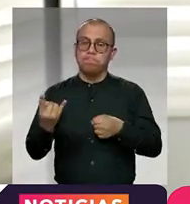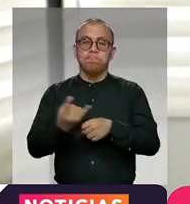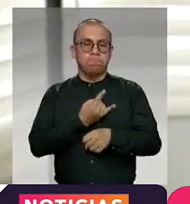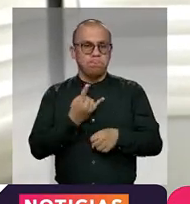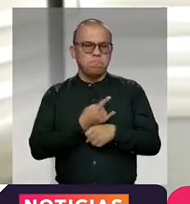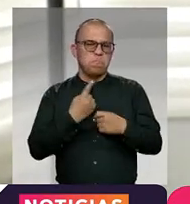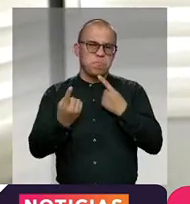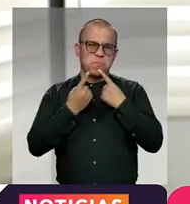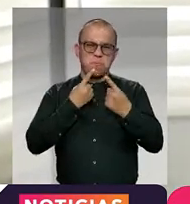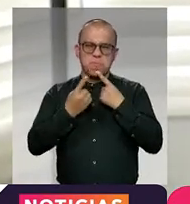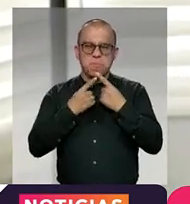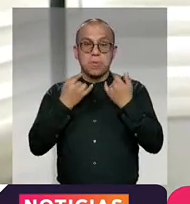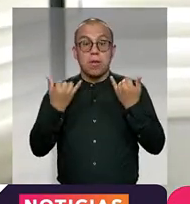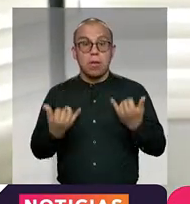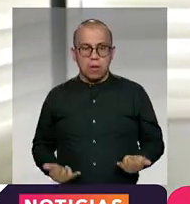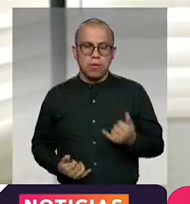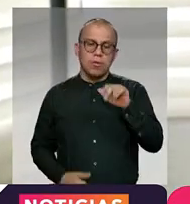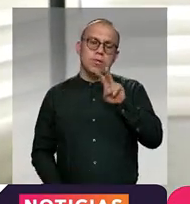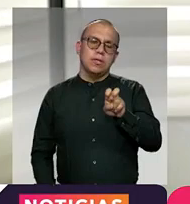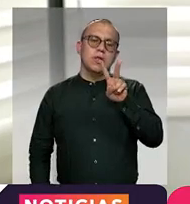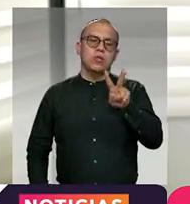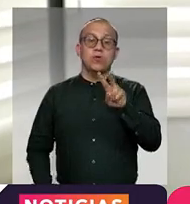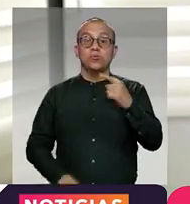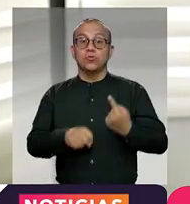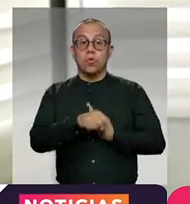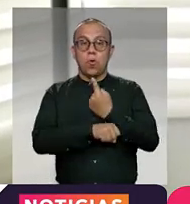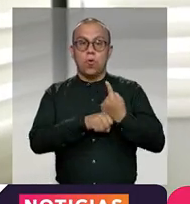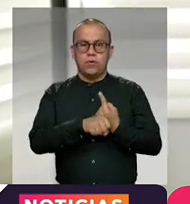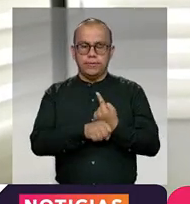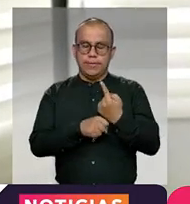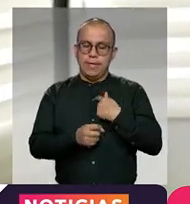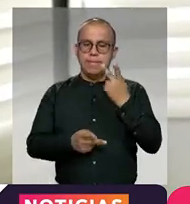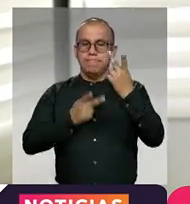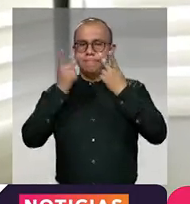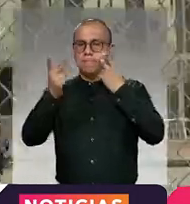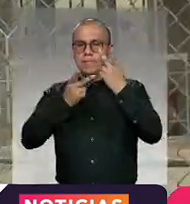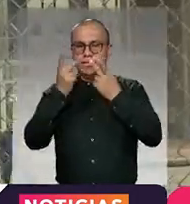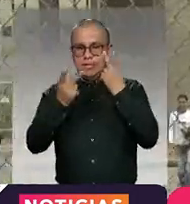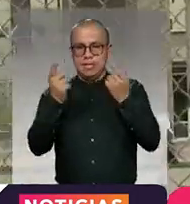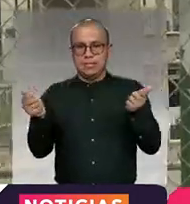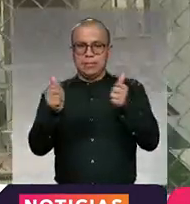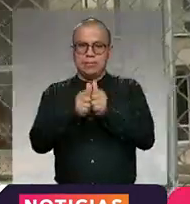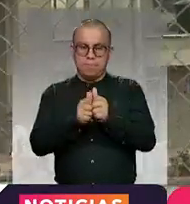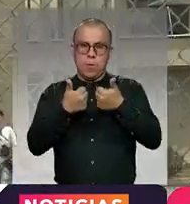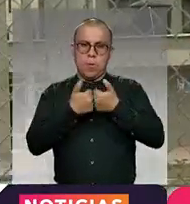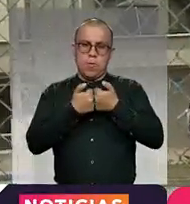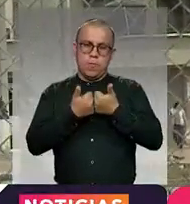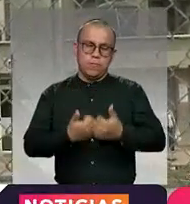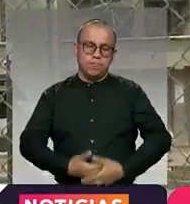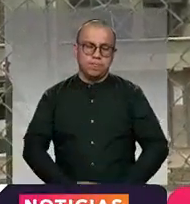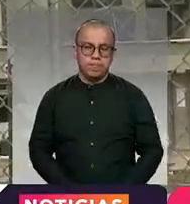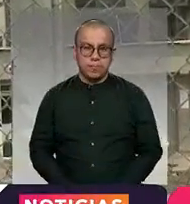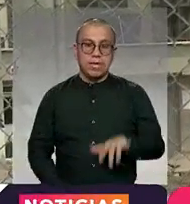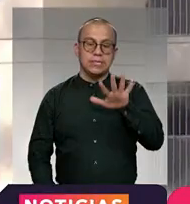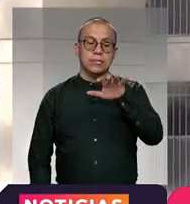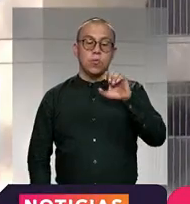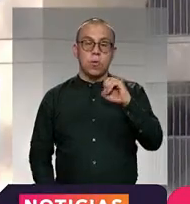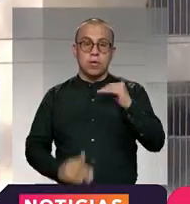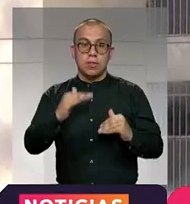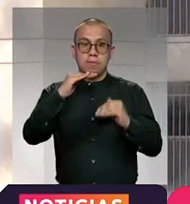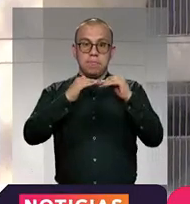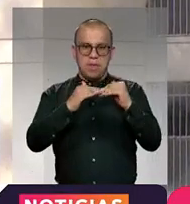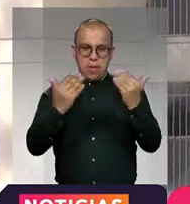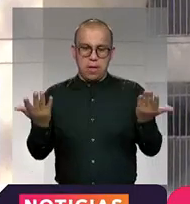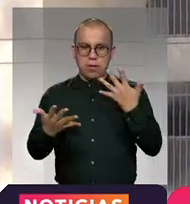hablando de las visitas de 72 horas y por último de las visitas conyugales. El aforo permitido será de 50 personas entre